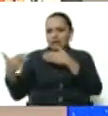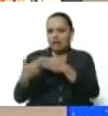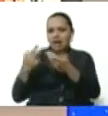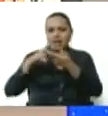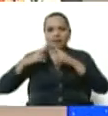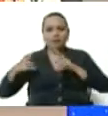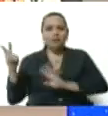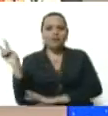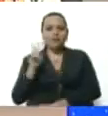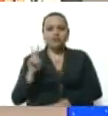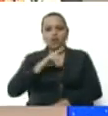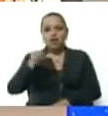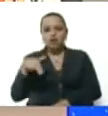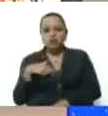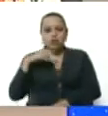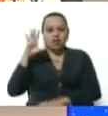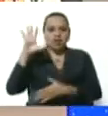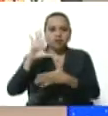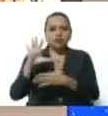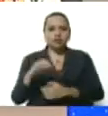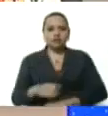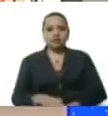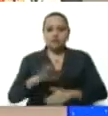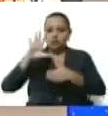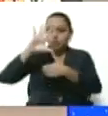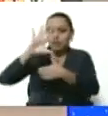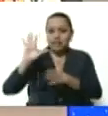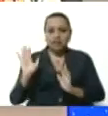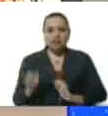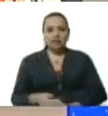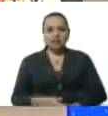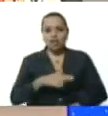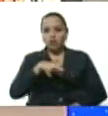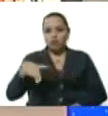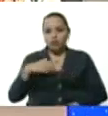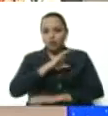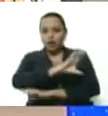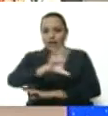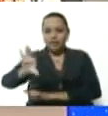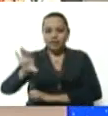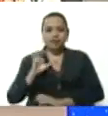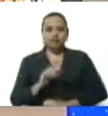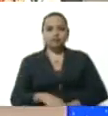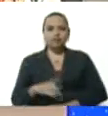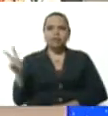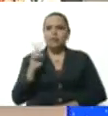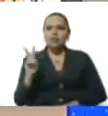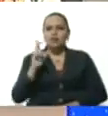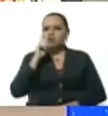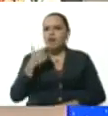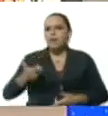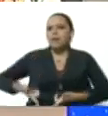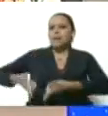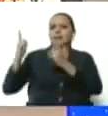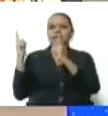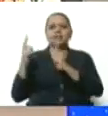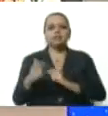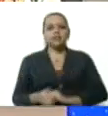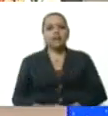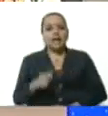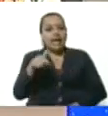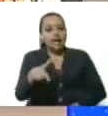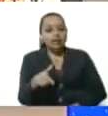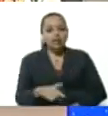Venezuela y de nuestra región, de Sudamérica, de nuestro Caribe, amado. Venezuela jamás se va a prestar para este